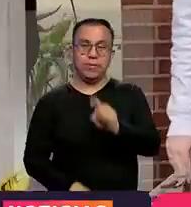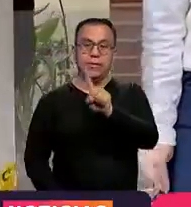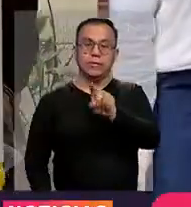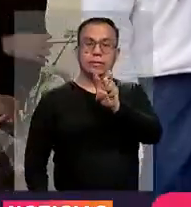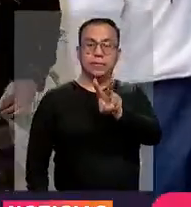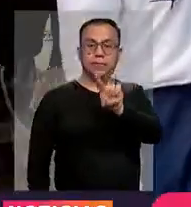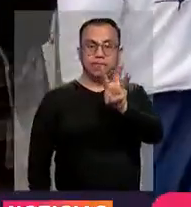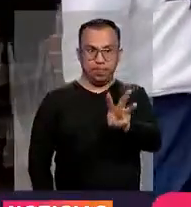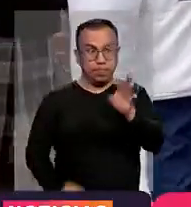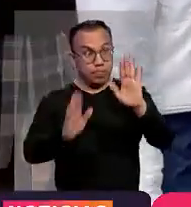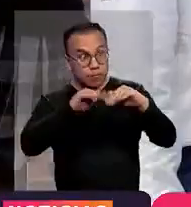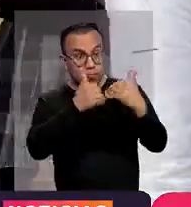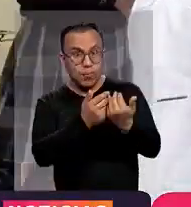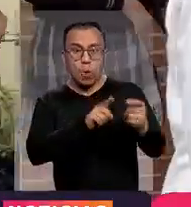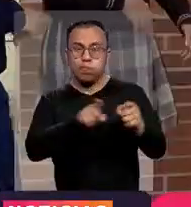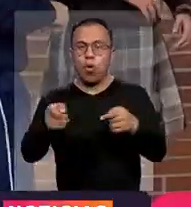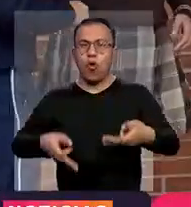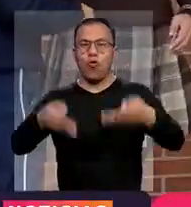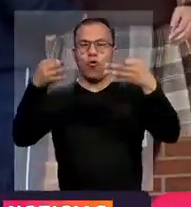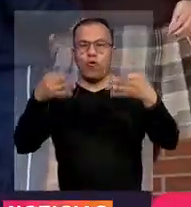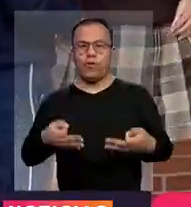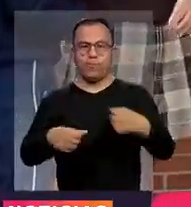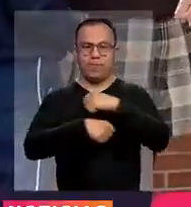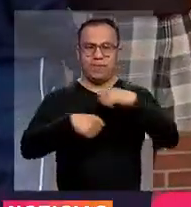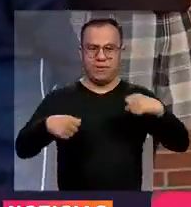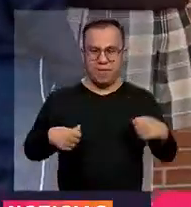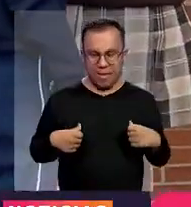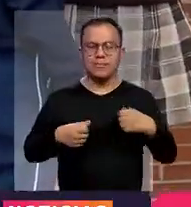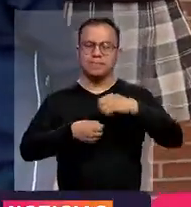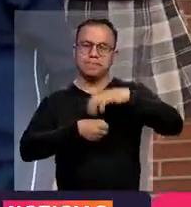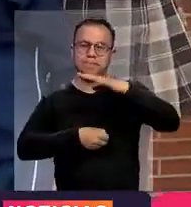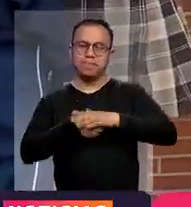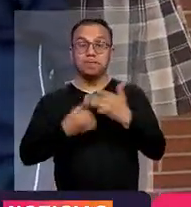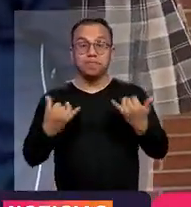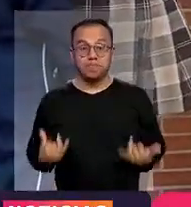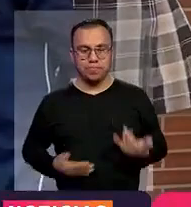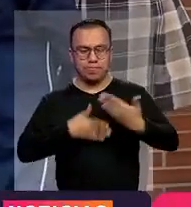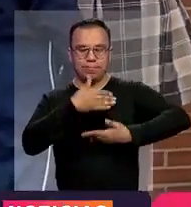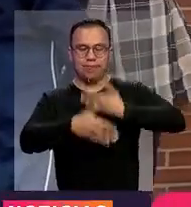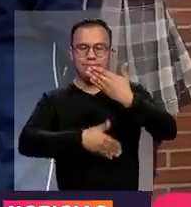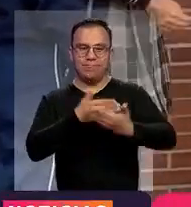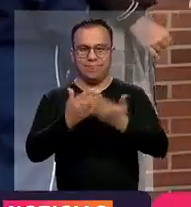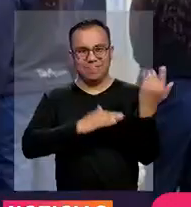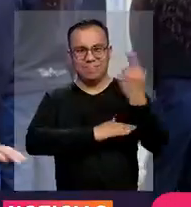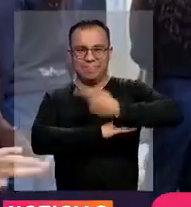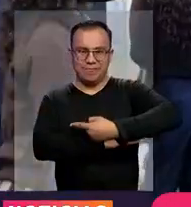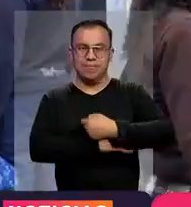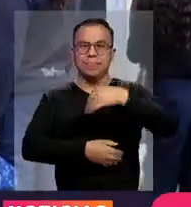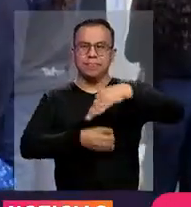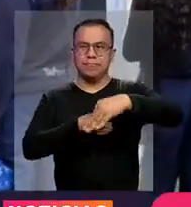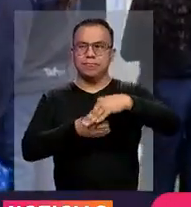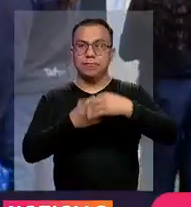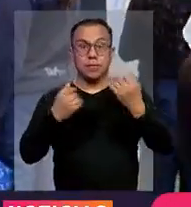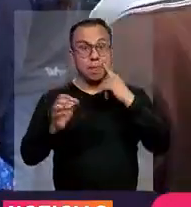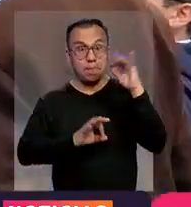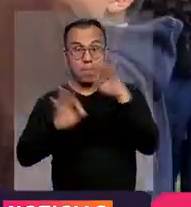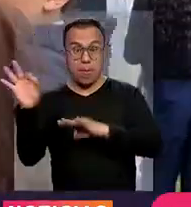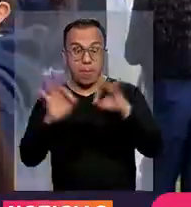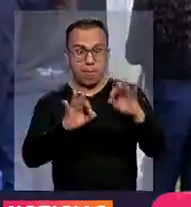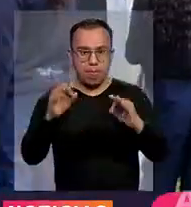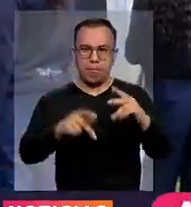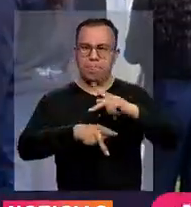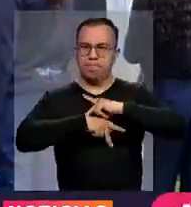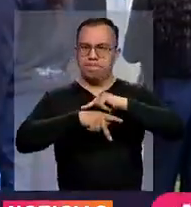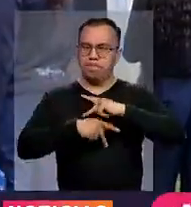123 instituciones educativas oficiales y privadas de la capital hacen parte del desarrollo del voto estudiantil. Están preparados, por ejemplo, para tener sus